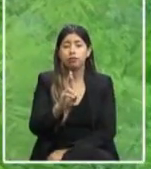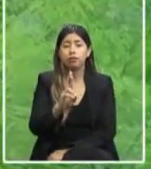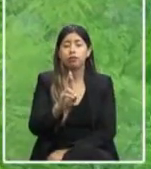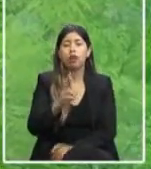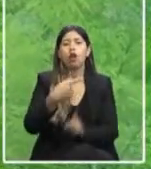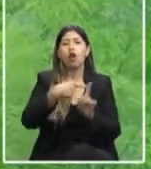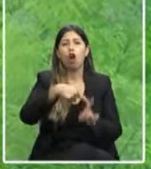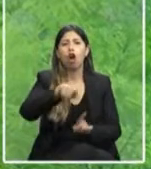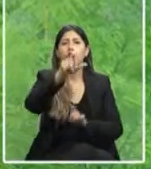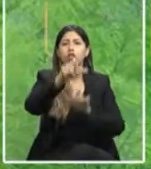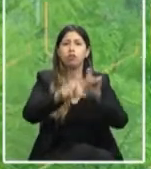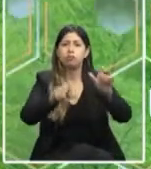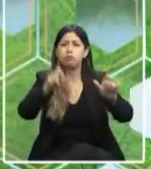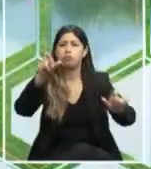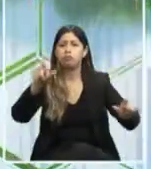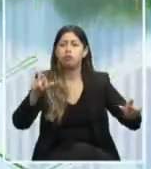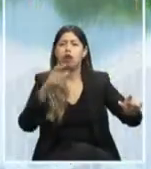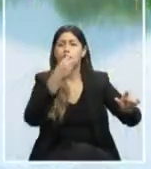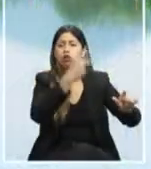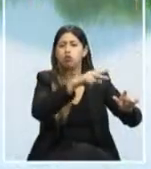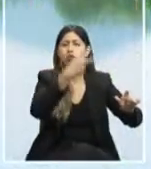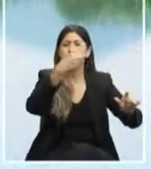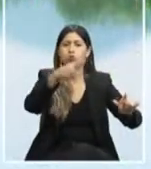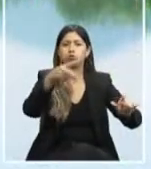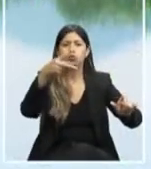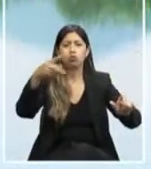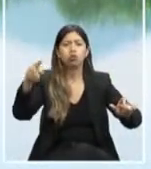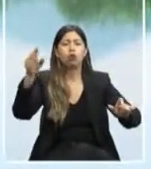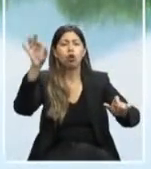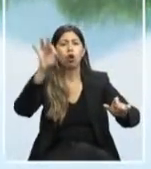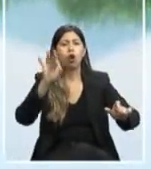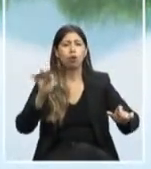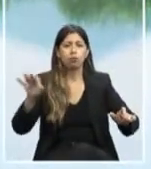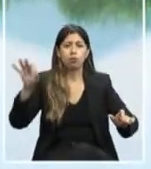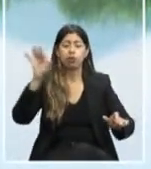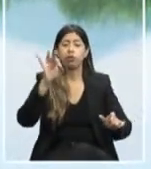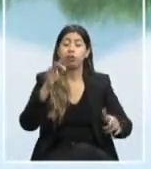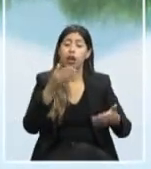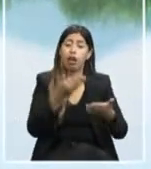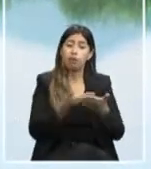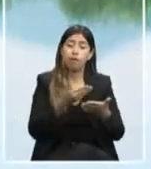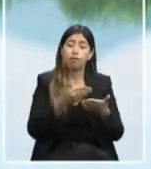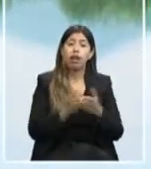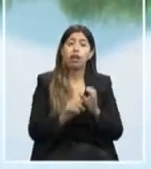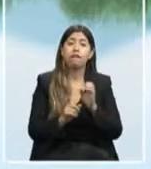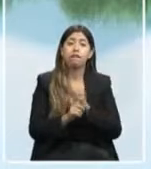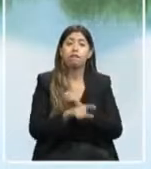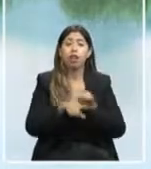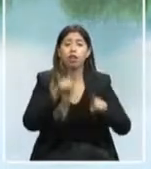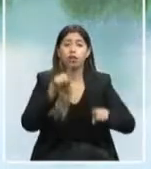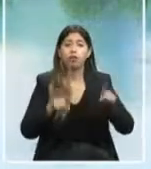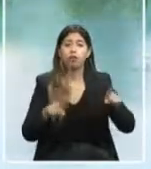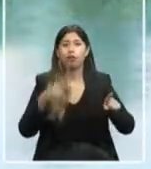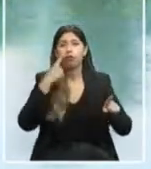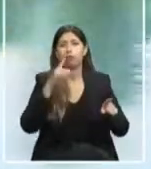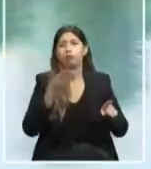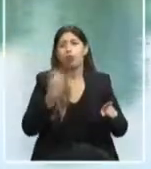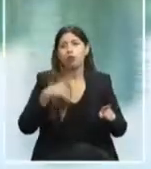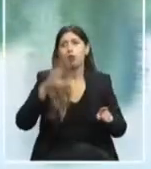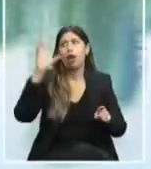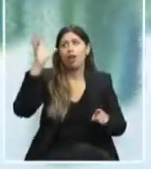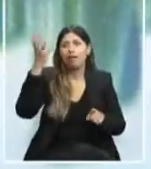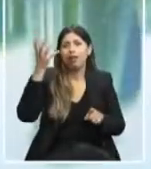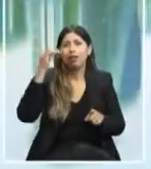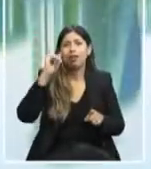las posiciones de cada una de las partes que aprovechan la biodiversidad. Nosotros somos ambientalistas,